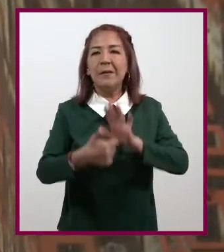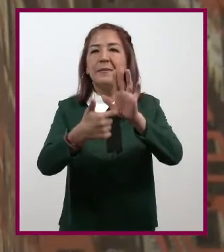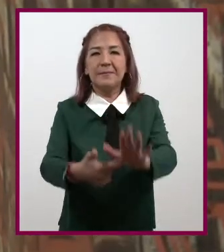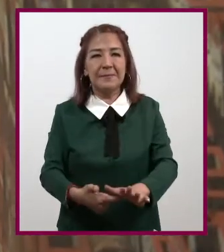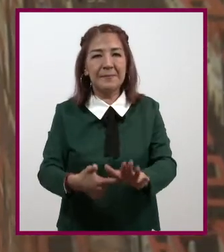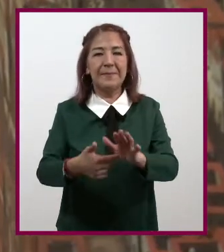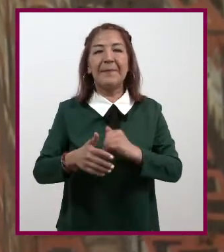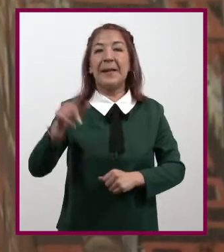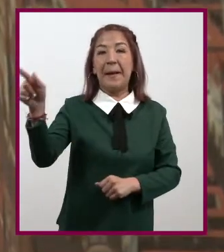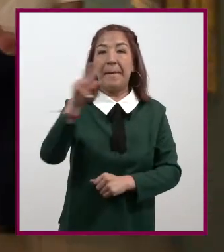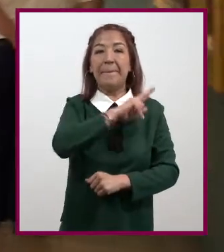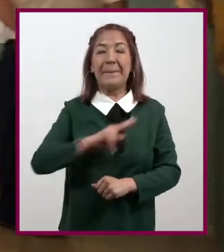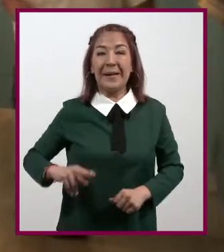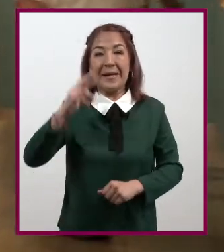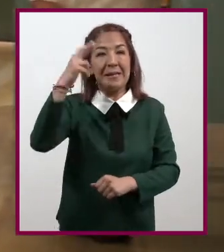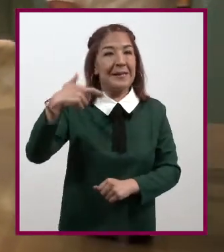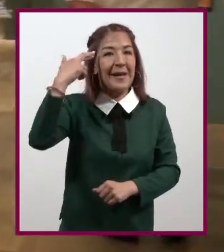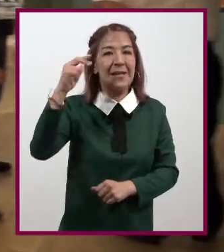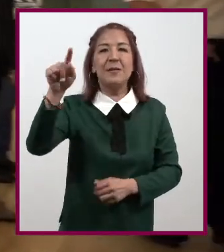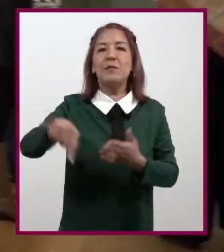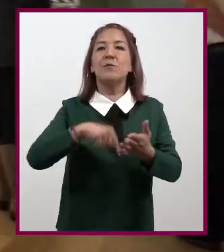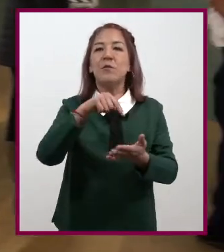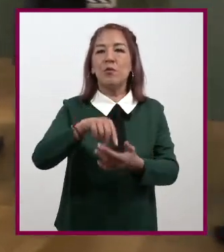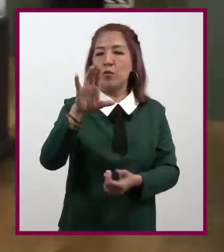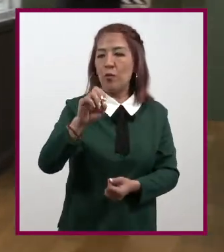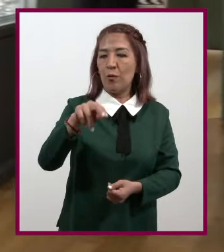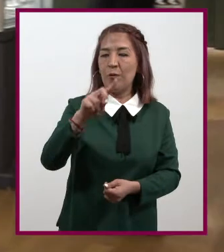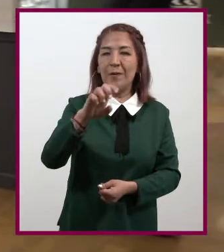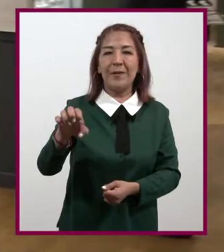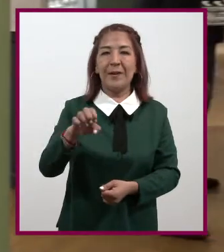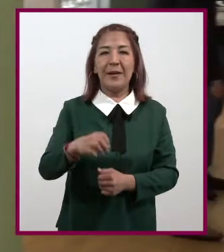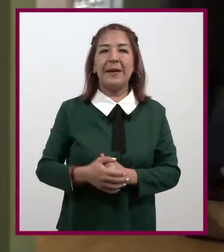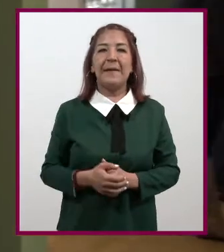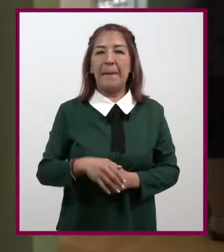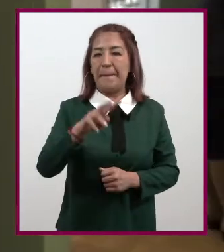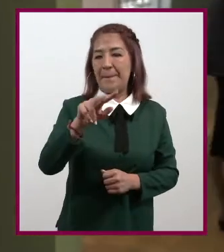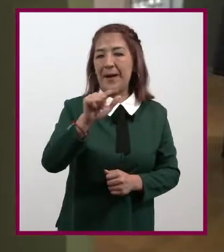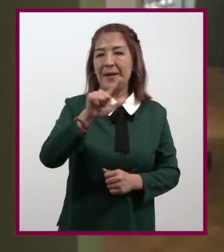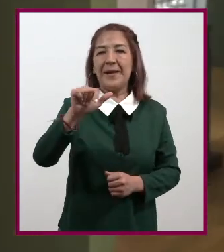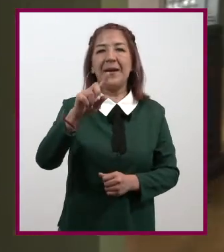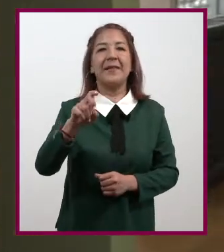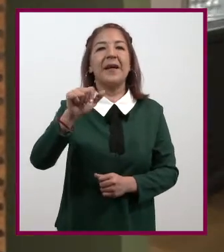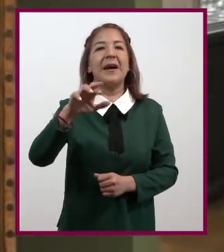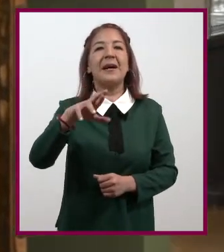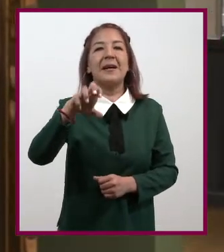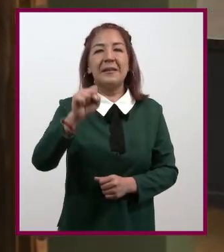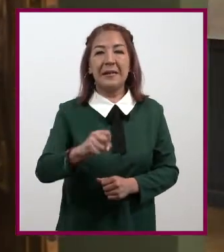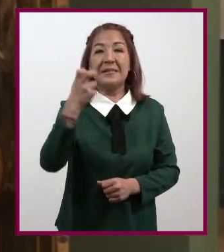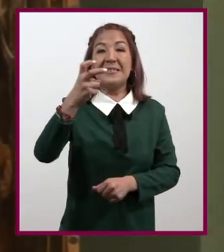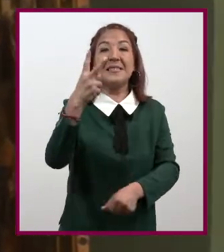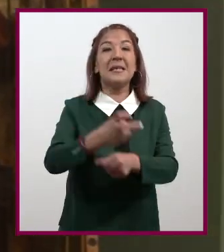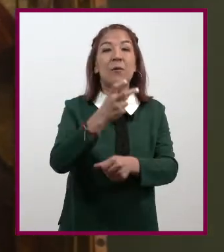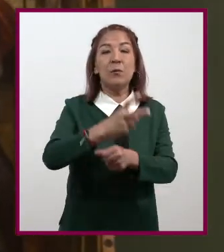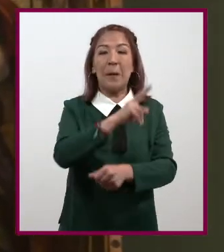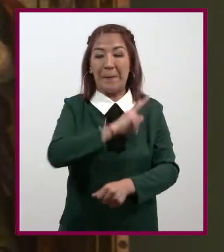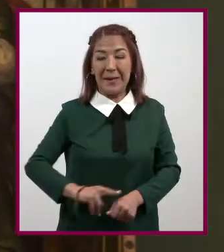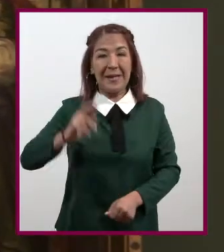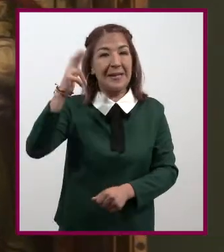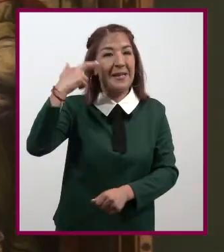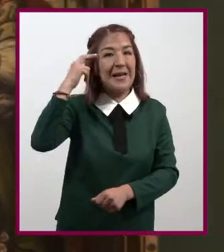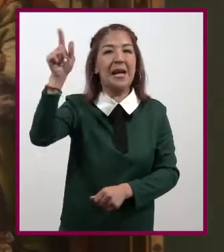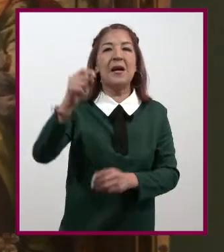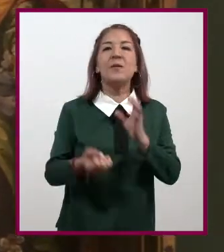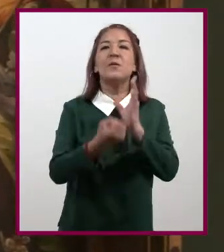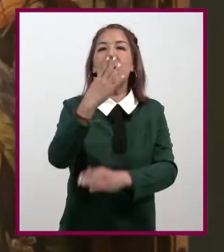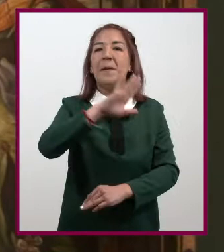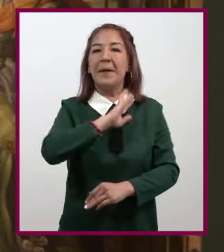por el virrey conde de Sarmiento y Valladares, el 32º virrey de Nueva España. Y